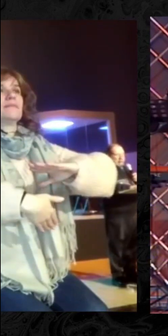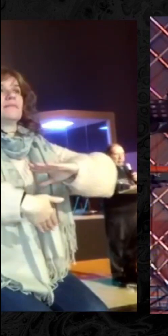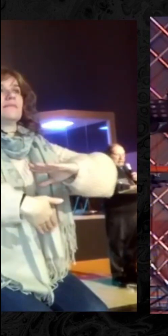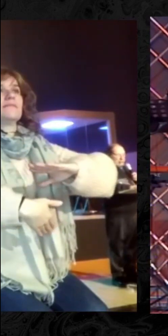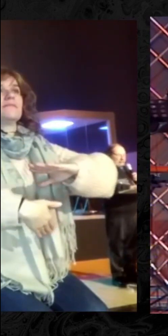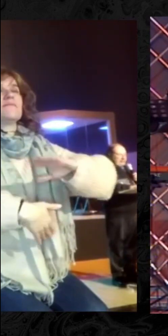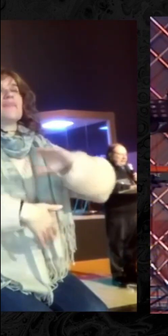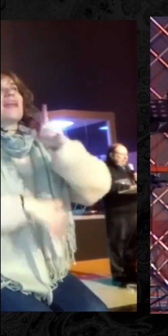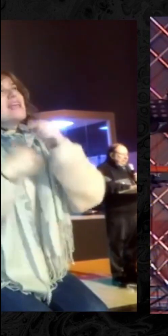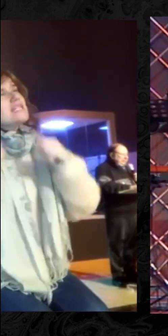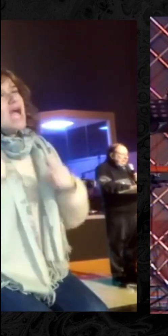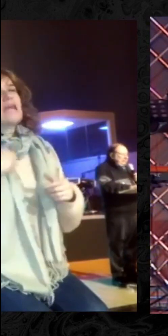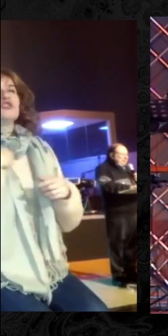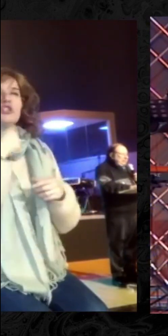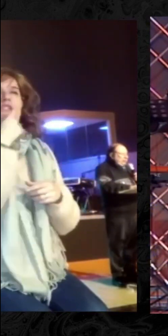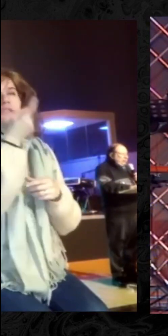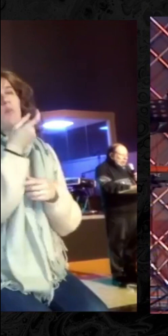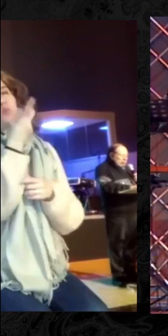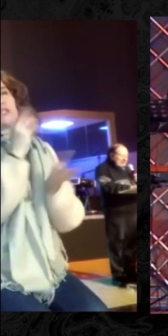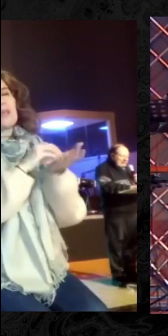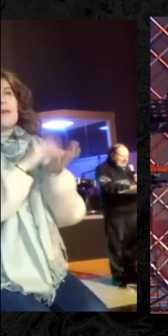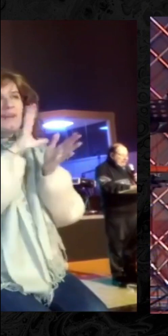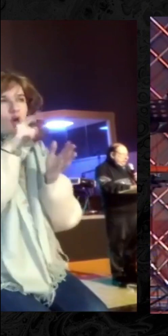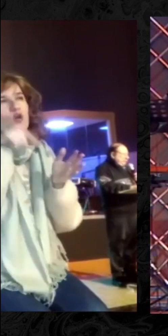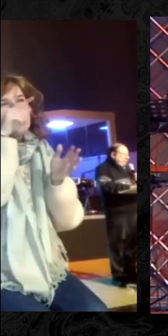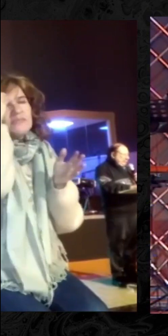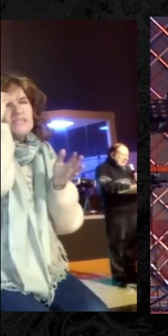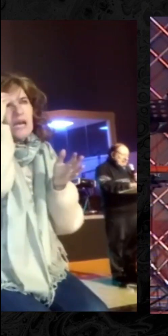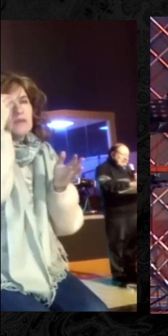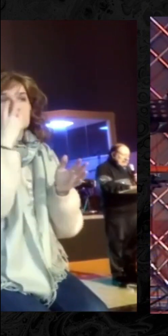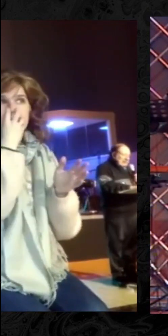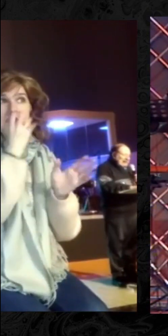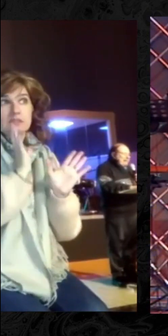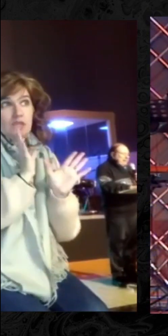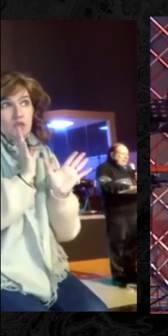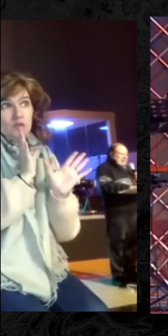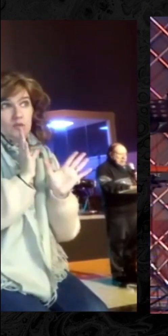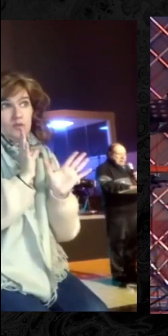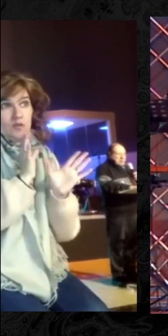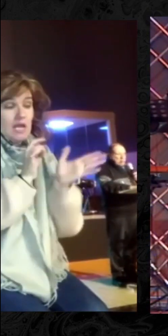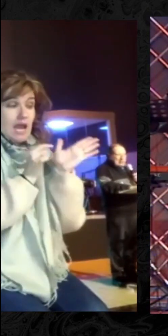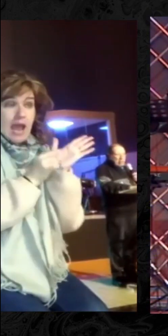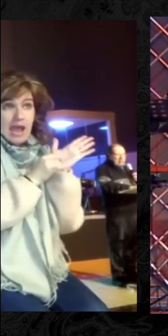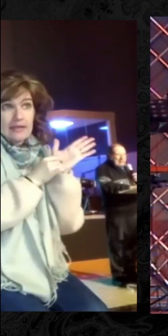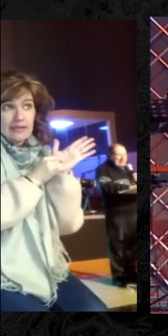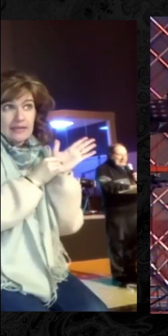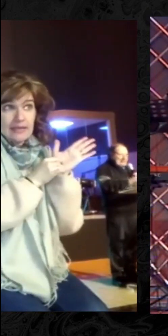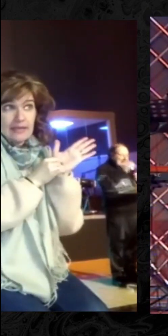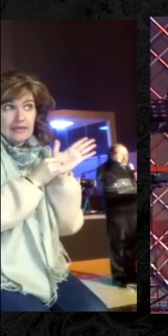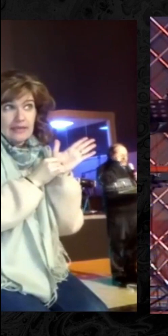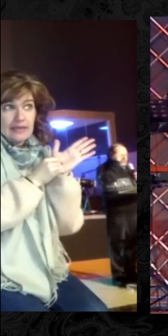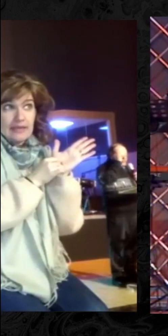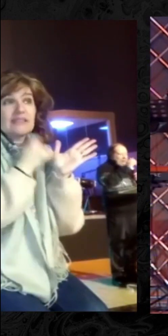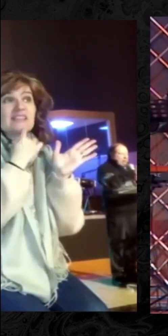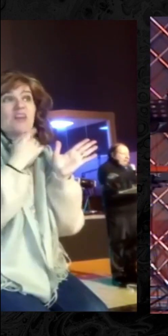lo hemos lo decimos muchas veces pero que te lo tomaras en serio Aquí está hablando cuándo termina el